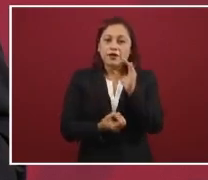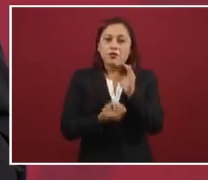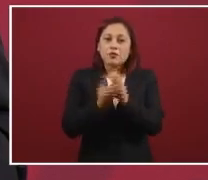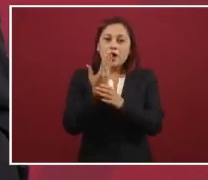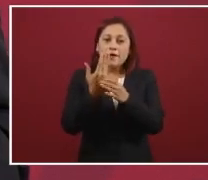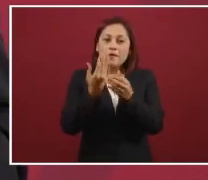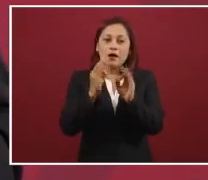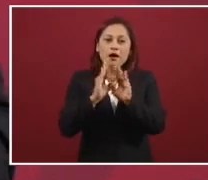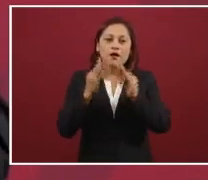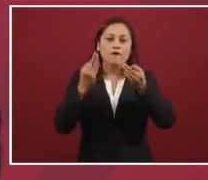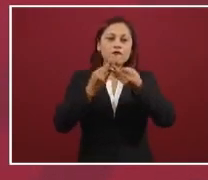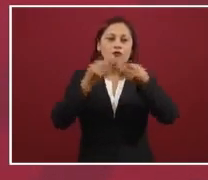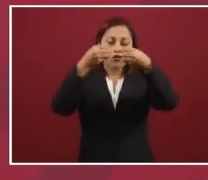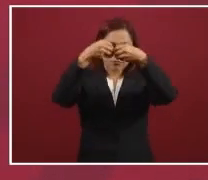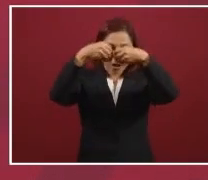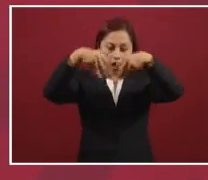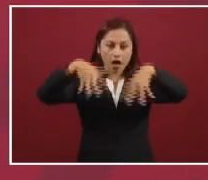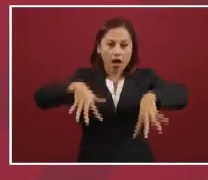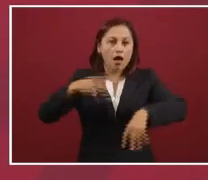¿Eso